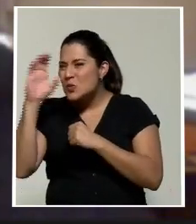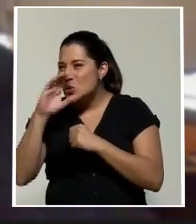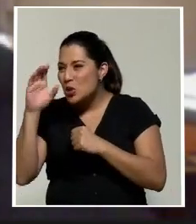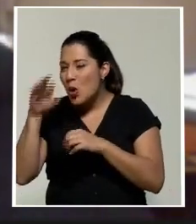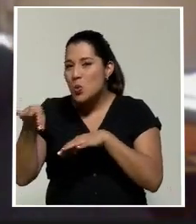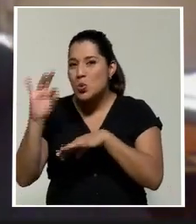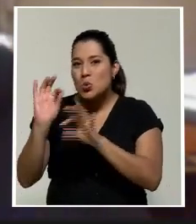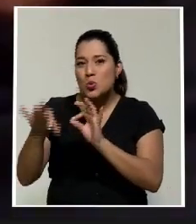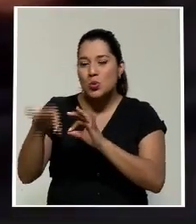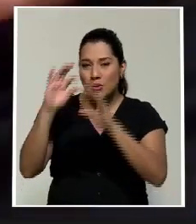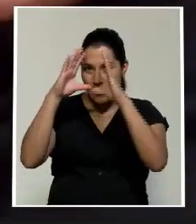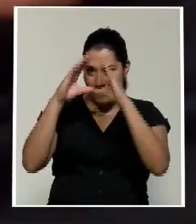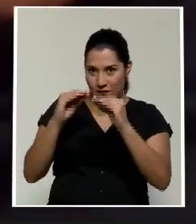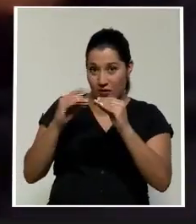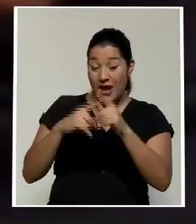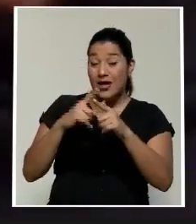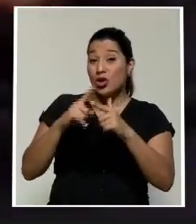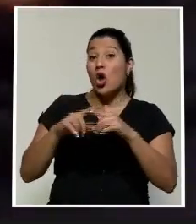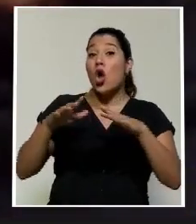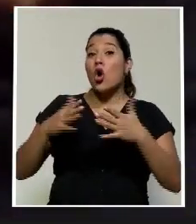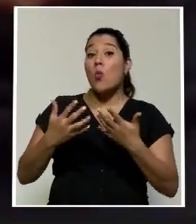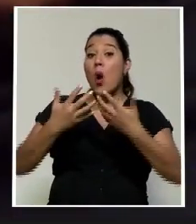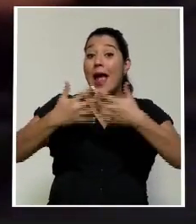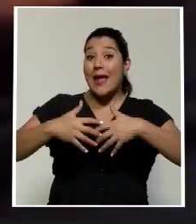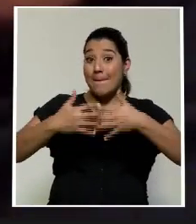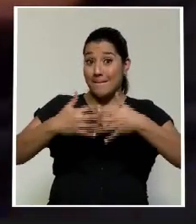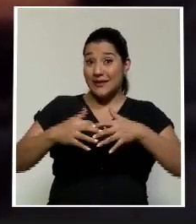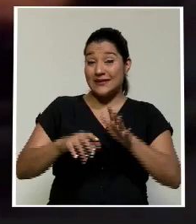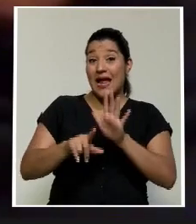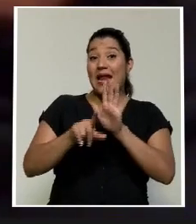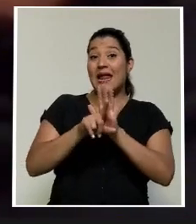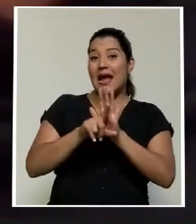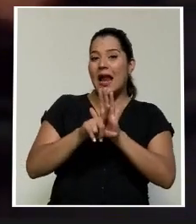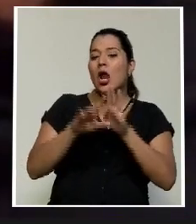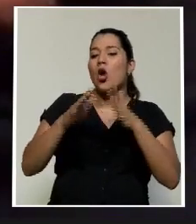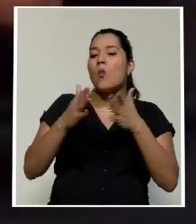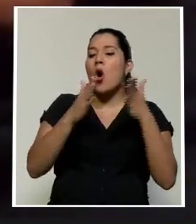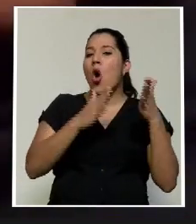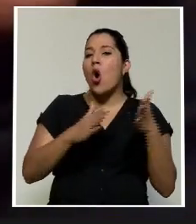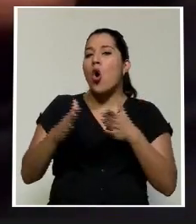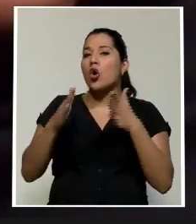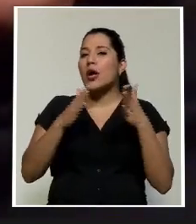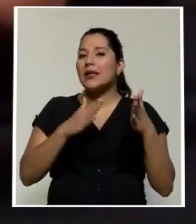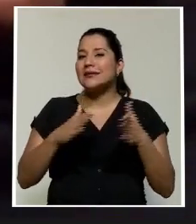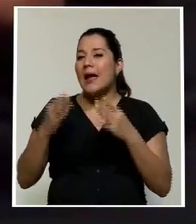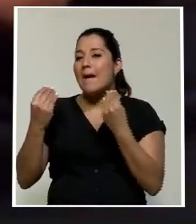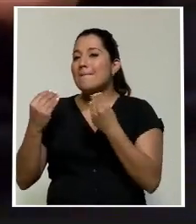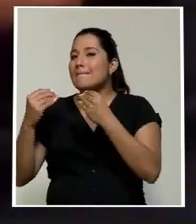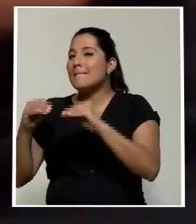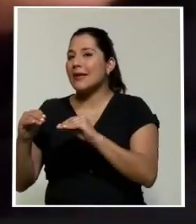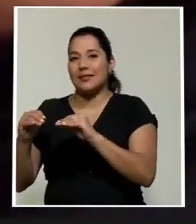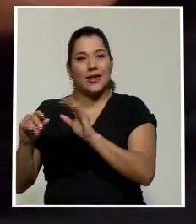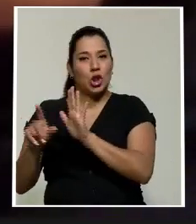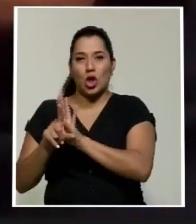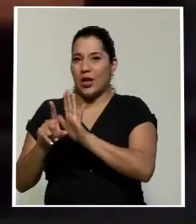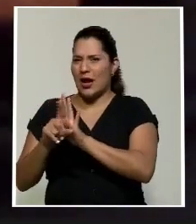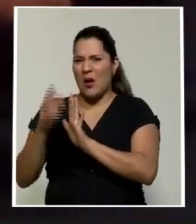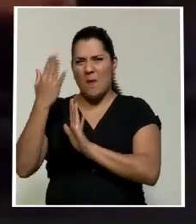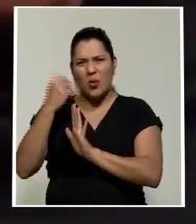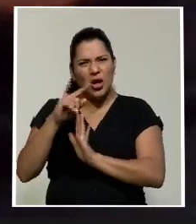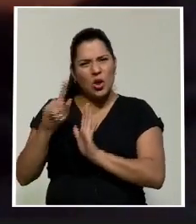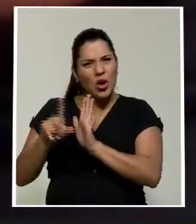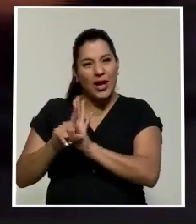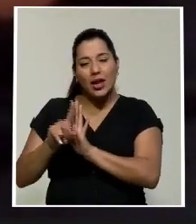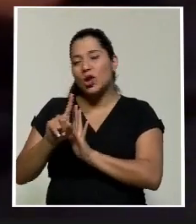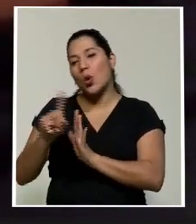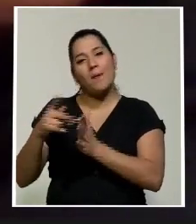empresas, una empresa legal, cómo organizaba el contrabando de cigarrillos en todo el continente americano y en Europa también. Y eso de